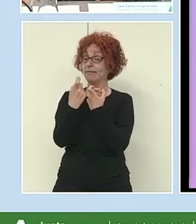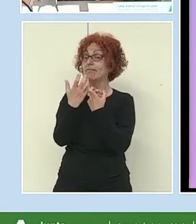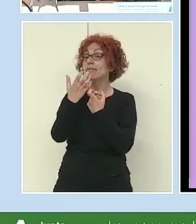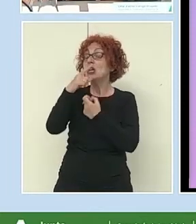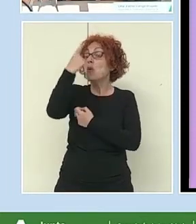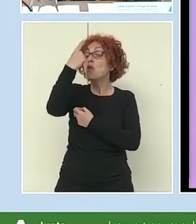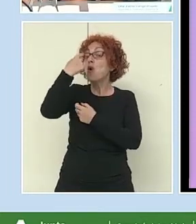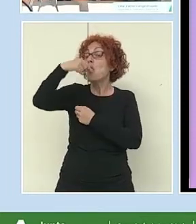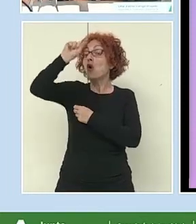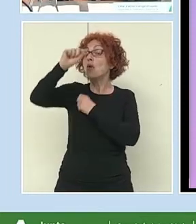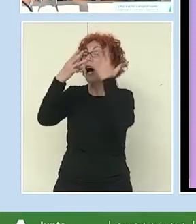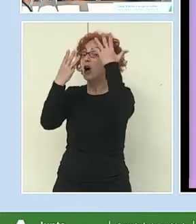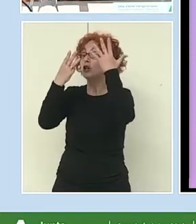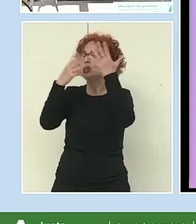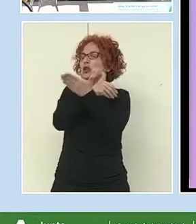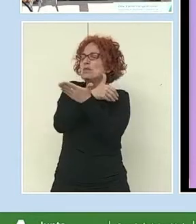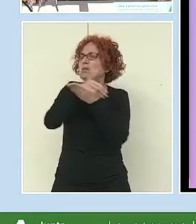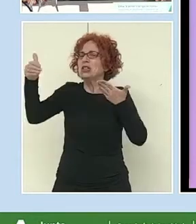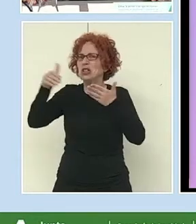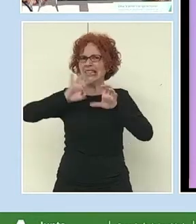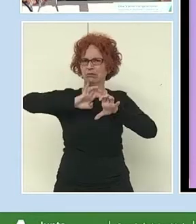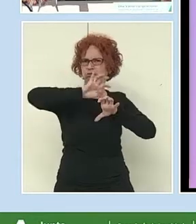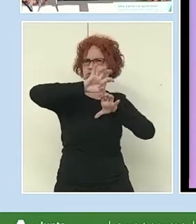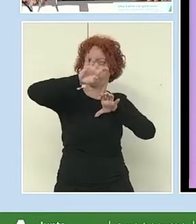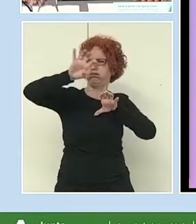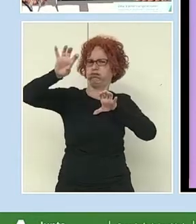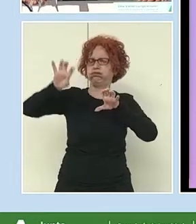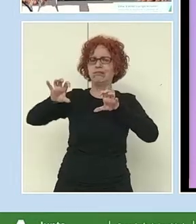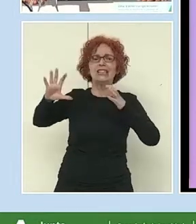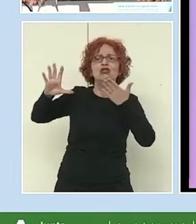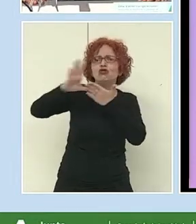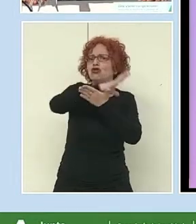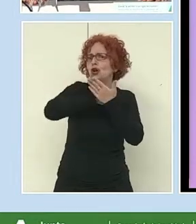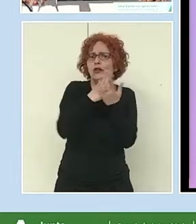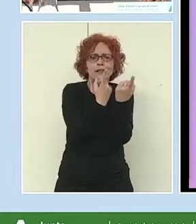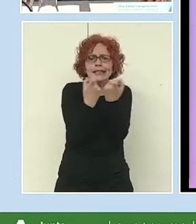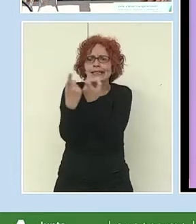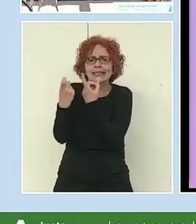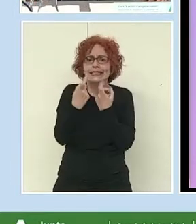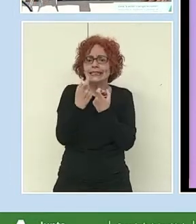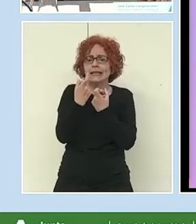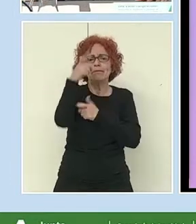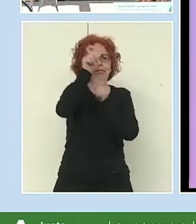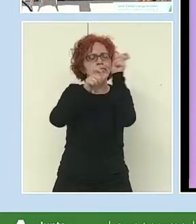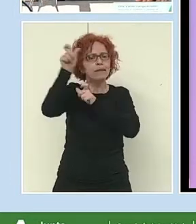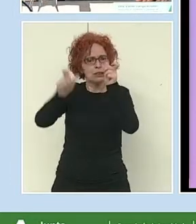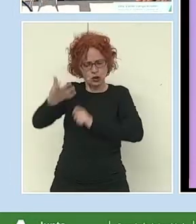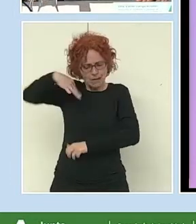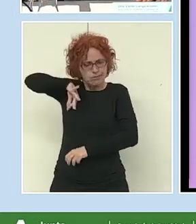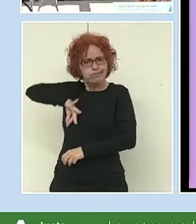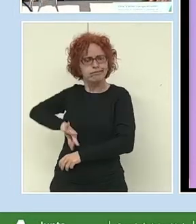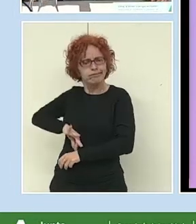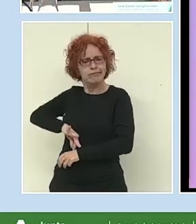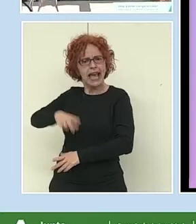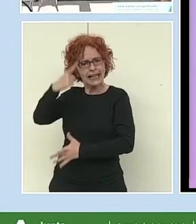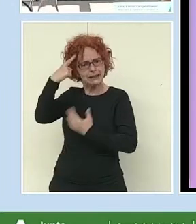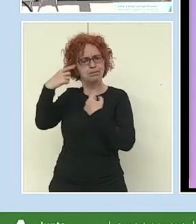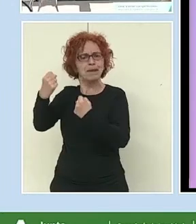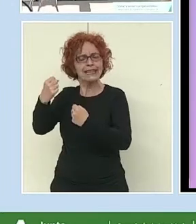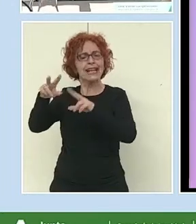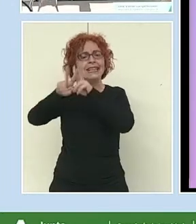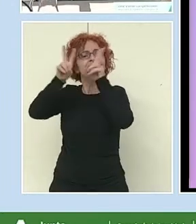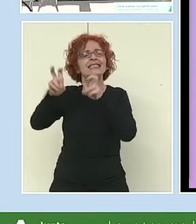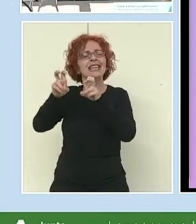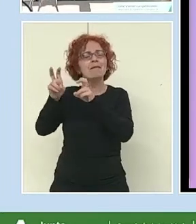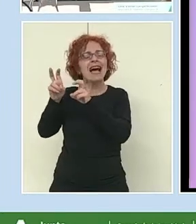millones en todo el mundo. Y es que hoy en día la ciberseguridad está de moda y ha llegado para quedarse. Y las empresas hoy